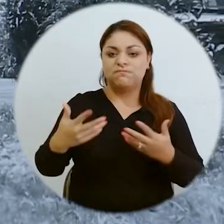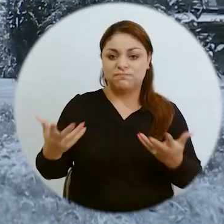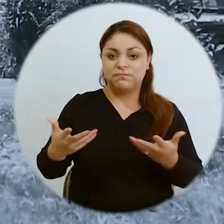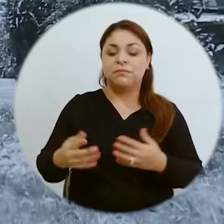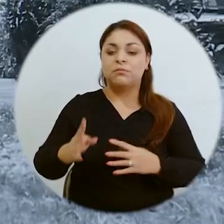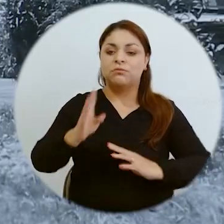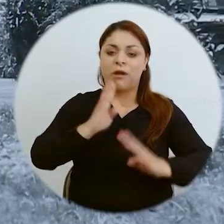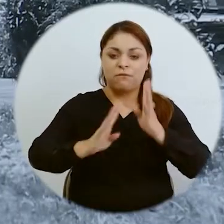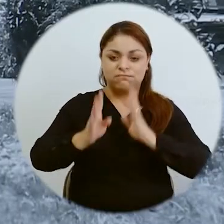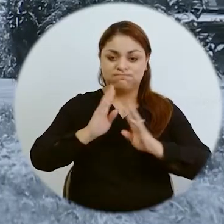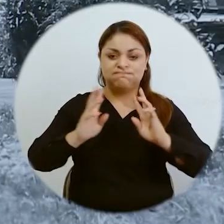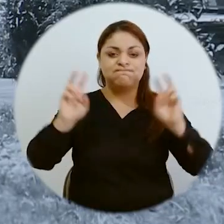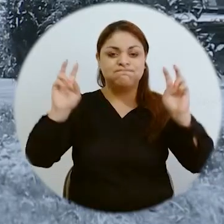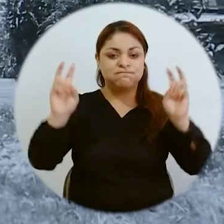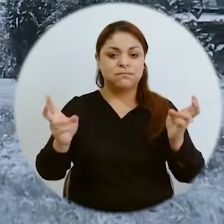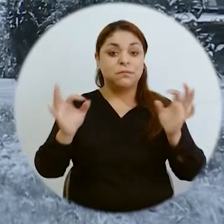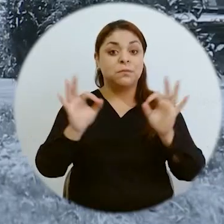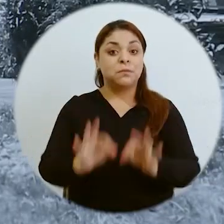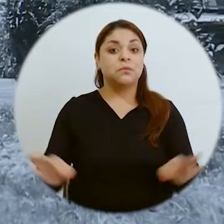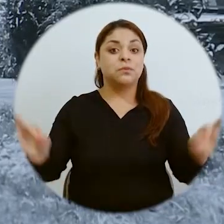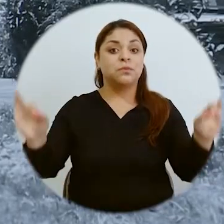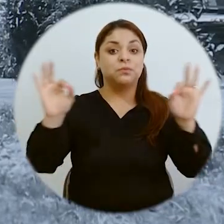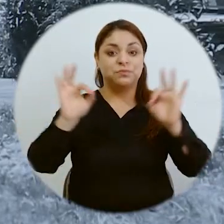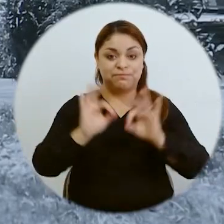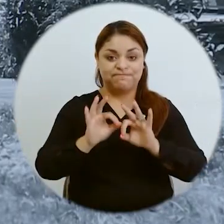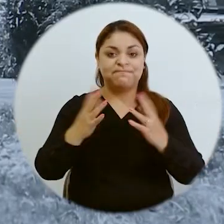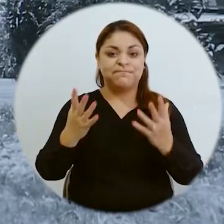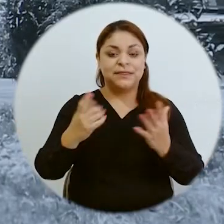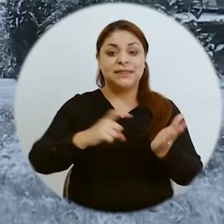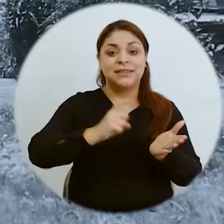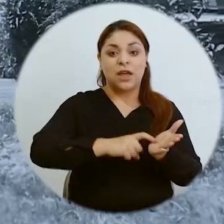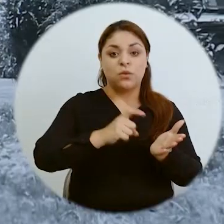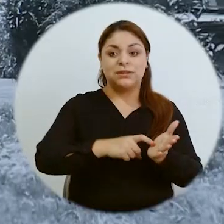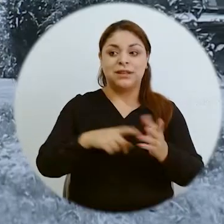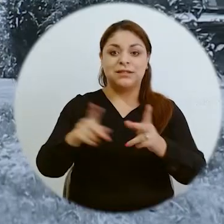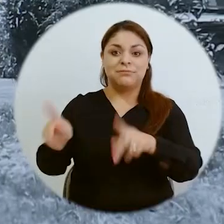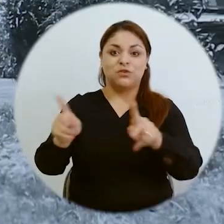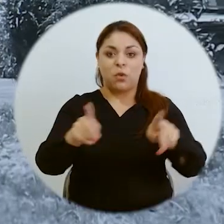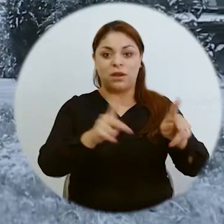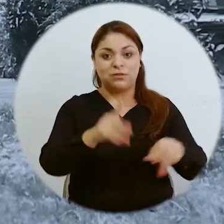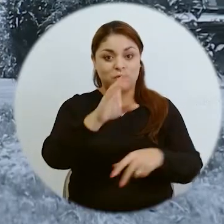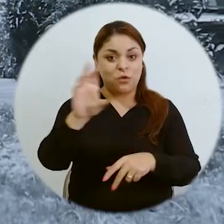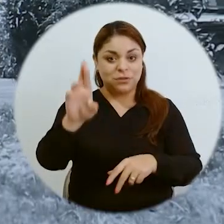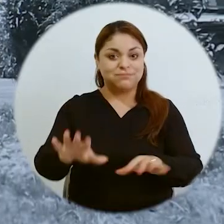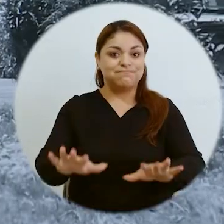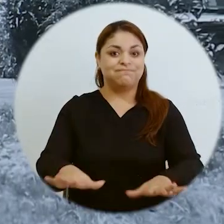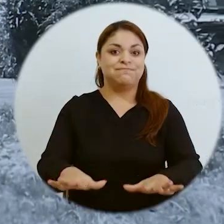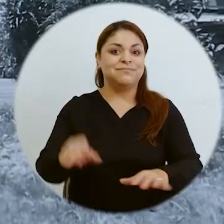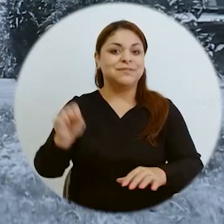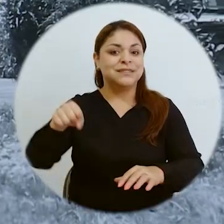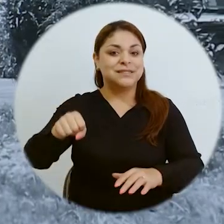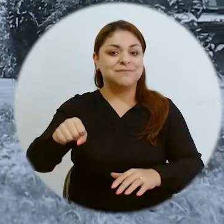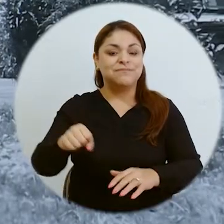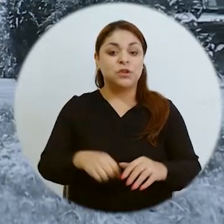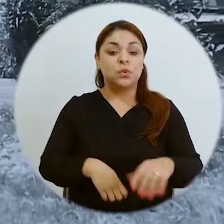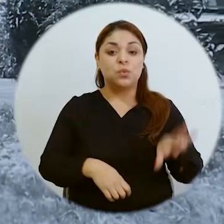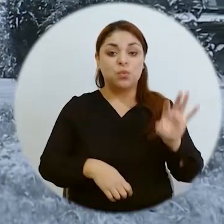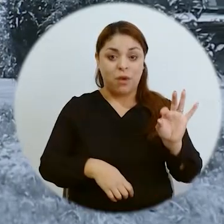oportunidad vamos a hablar de un tema muy importante, las deudas de la población tica. Sí, 9 de cada